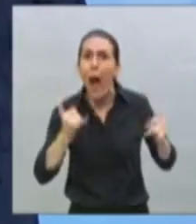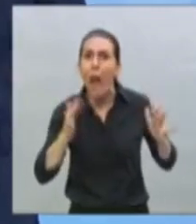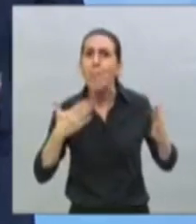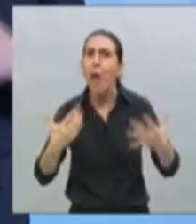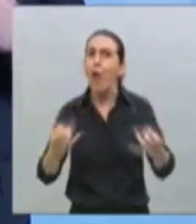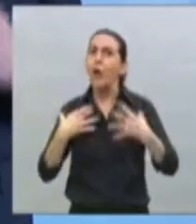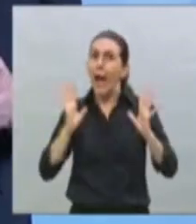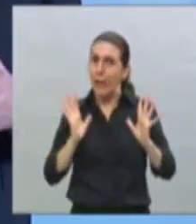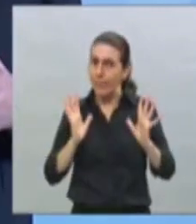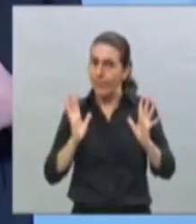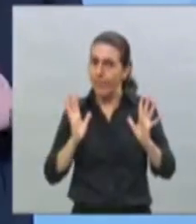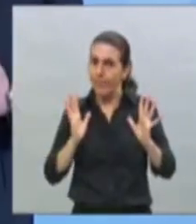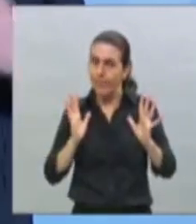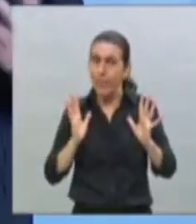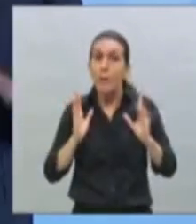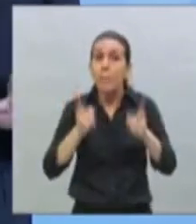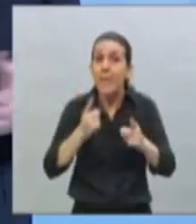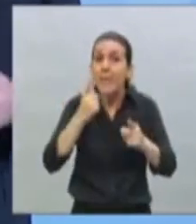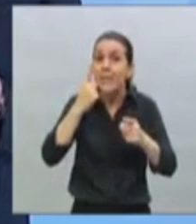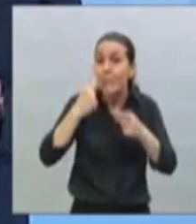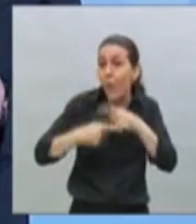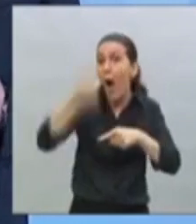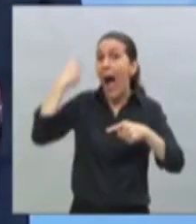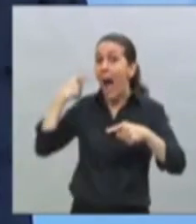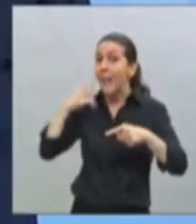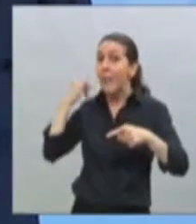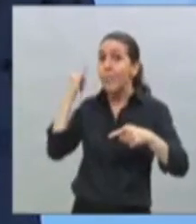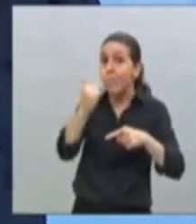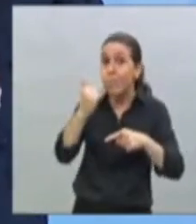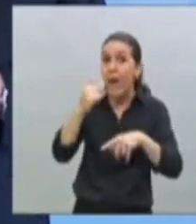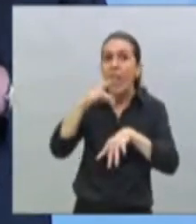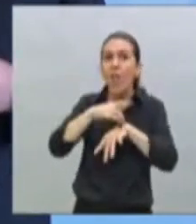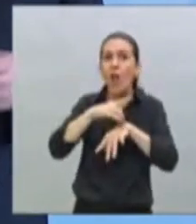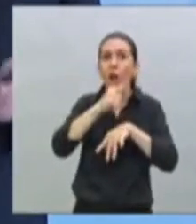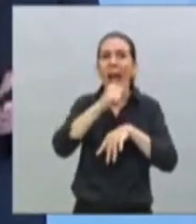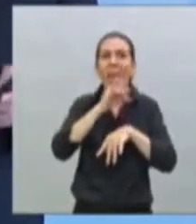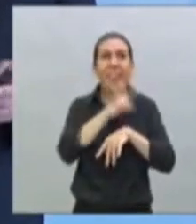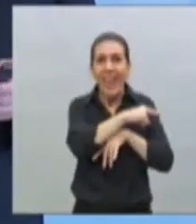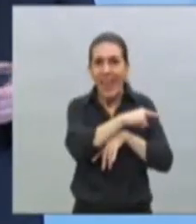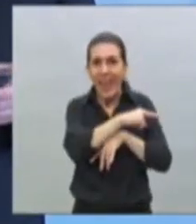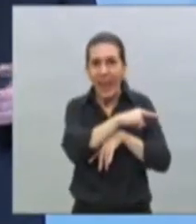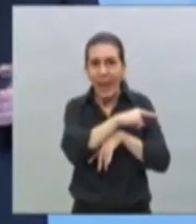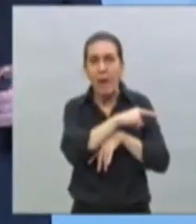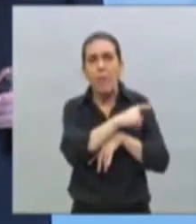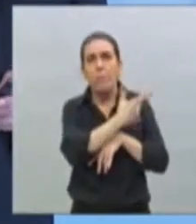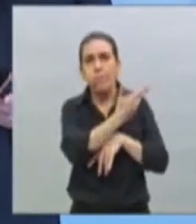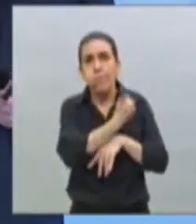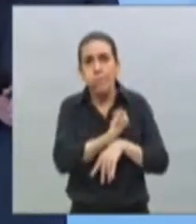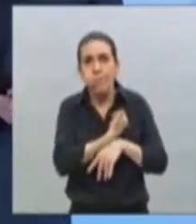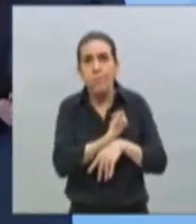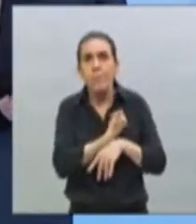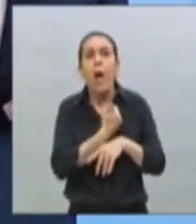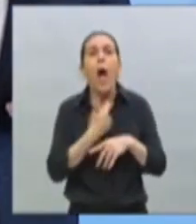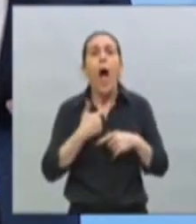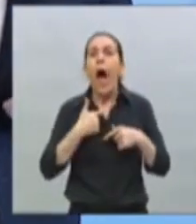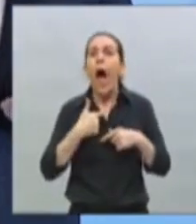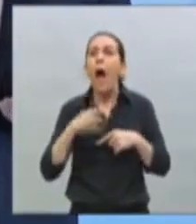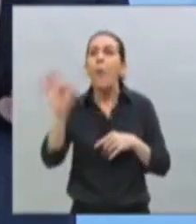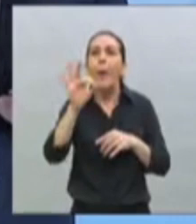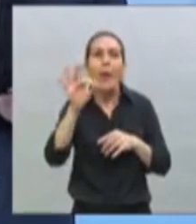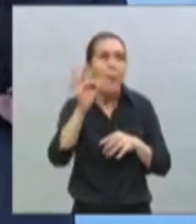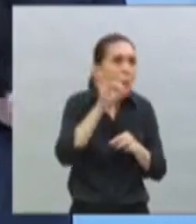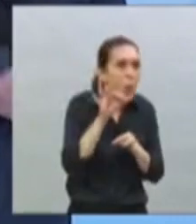Como les dije la vez pasada y como suele decir el doctor Kahn, en verdad el virus no nos busca, nosotros vamos a